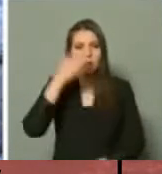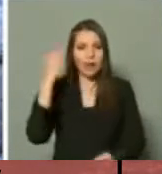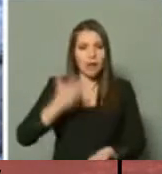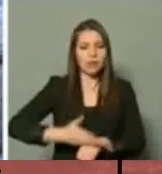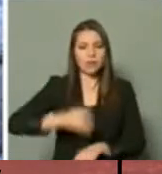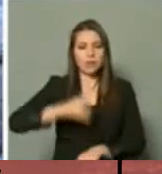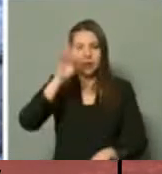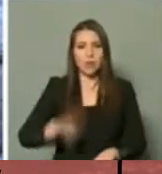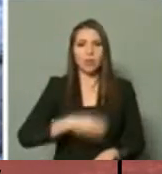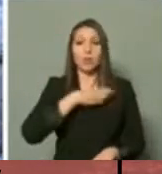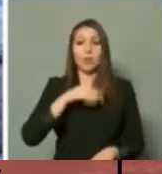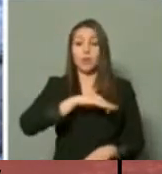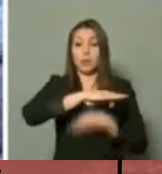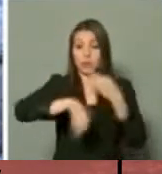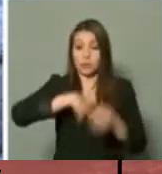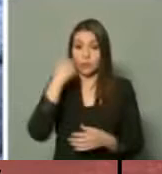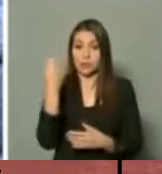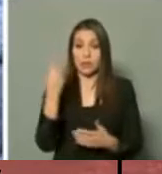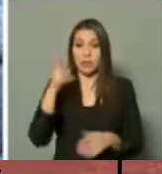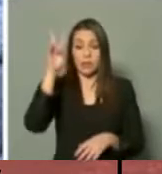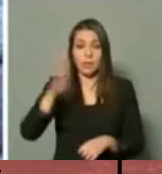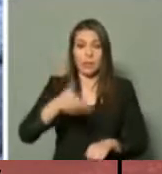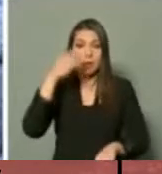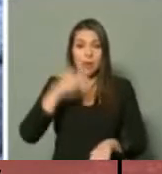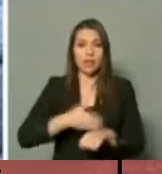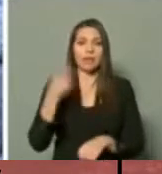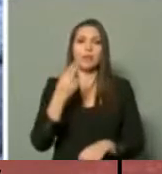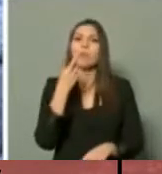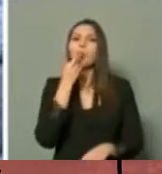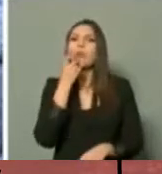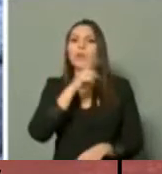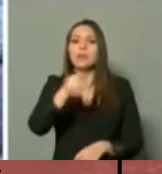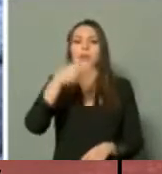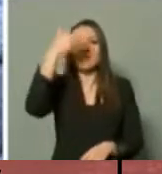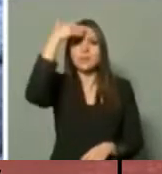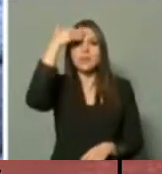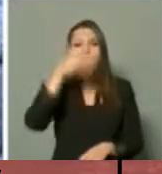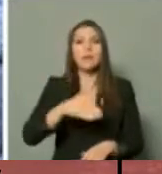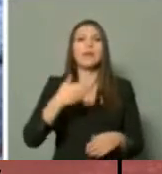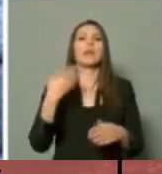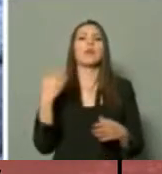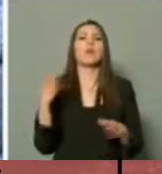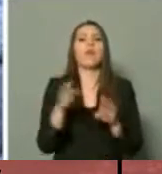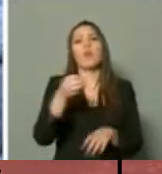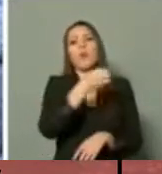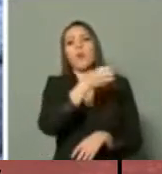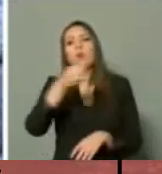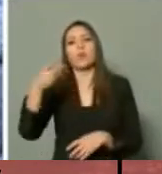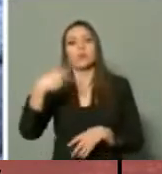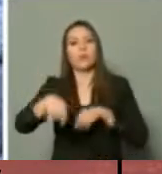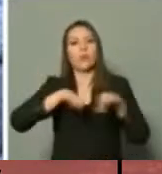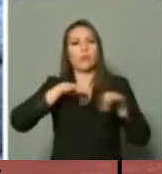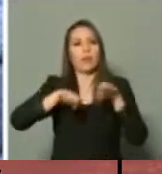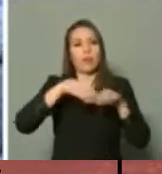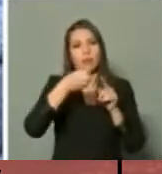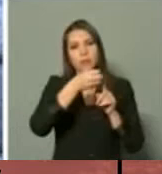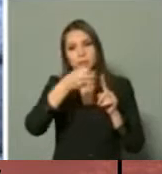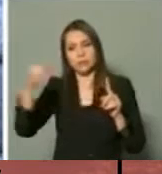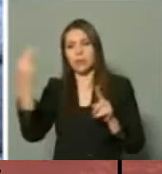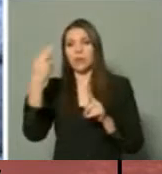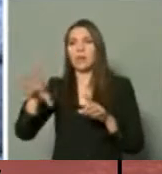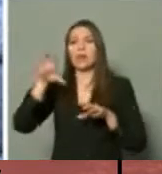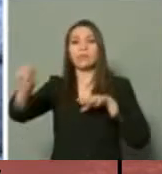las sanciones sean efectivas, también necesitamos que los policías conozcan todos los protocolos de actuación. Necesitamos hacer que las detenciones